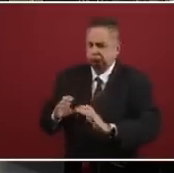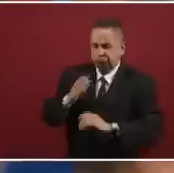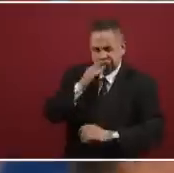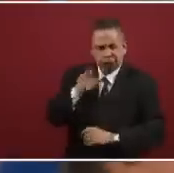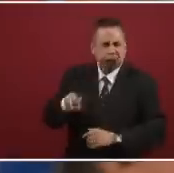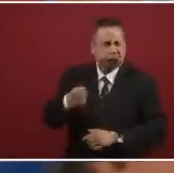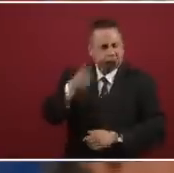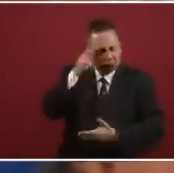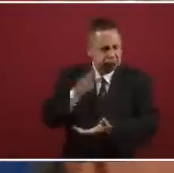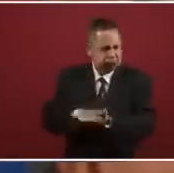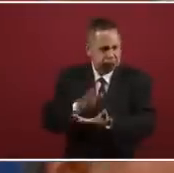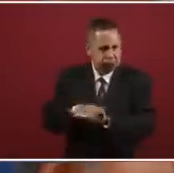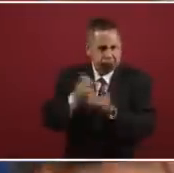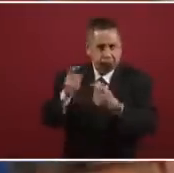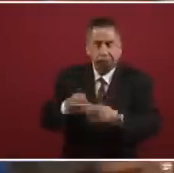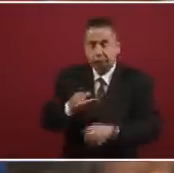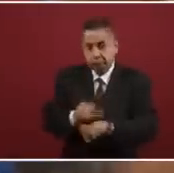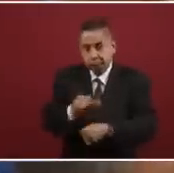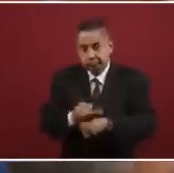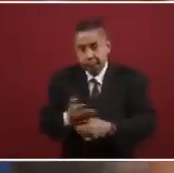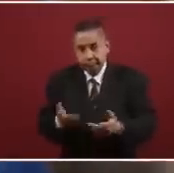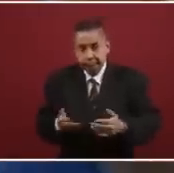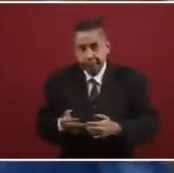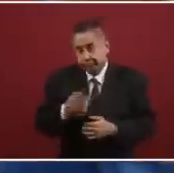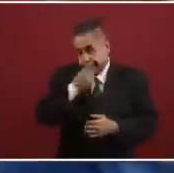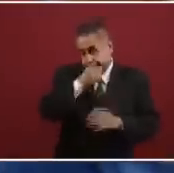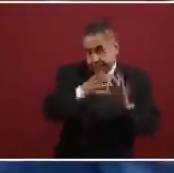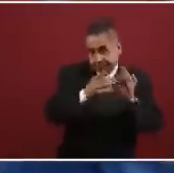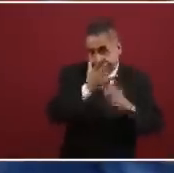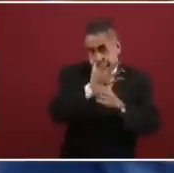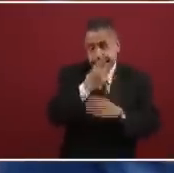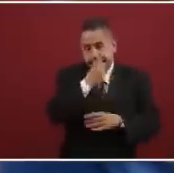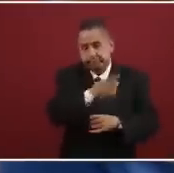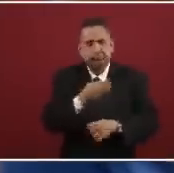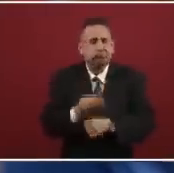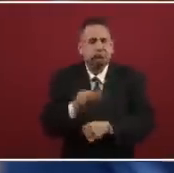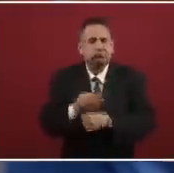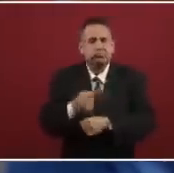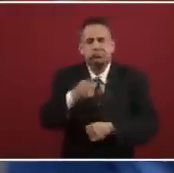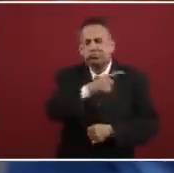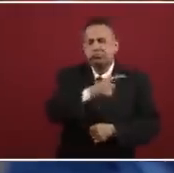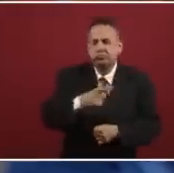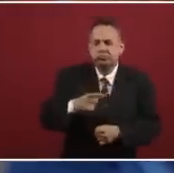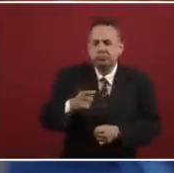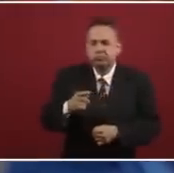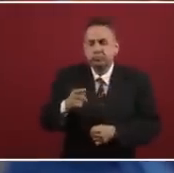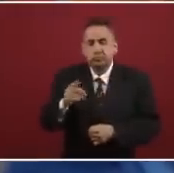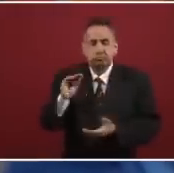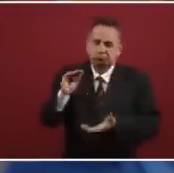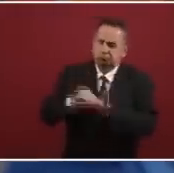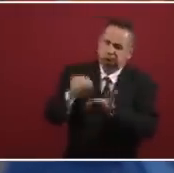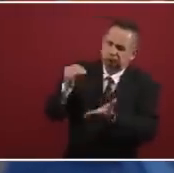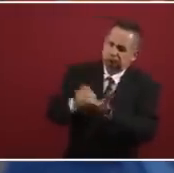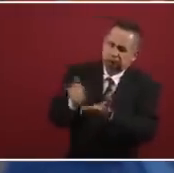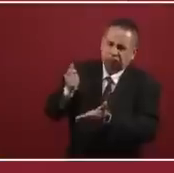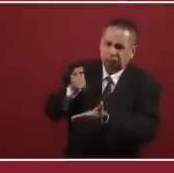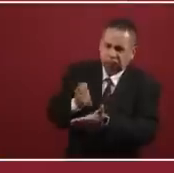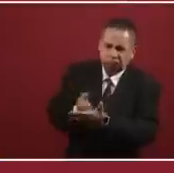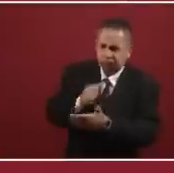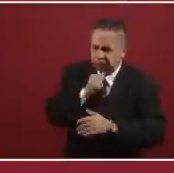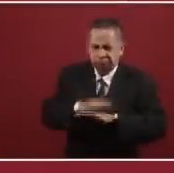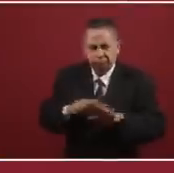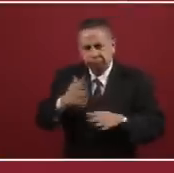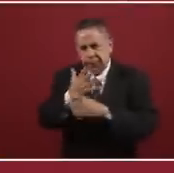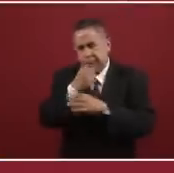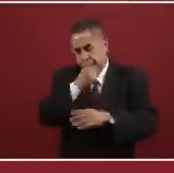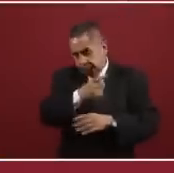y que en este momento, así lo infirió, que en este momento está descartada la imposición de aranceles a nuestros productos?